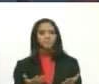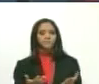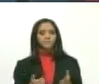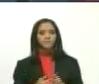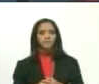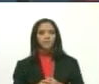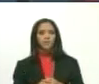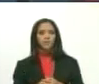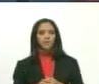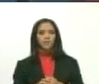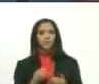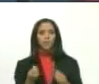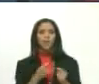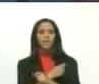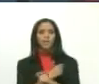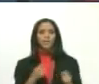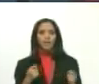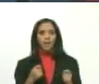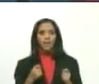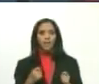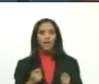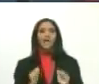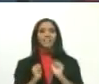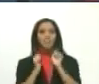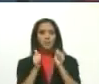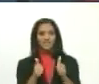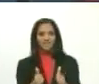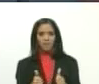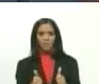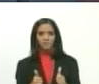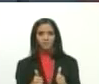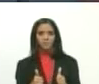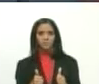como terminamos, así comenzamos.